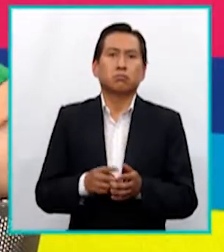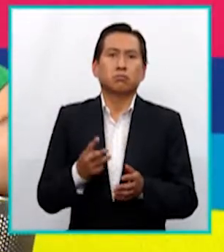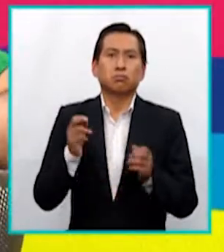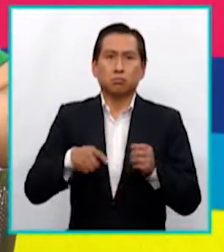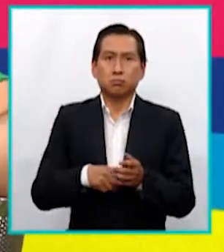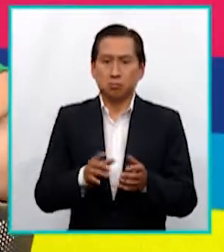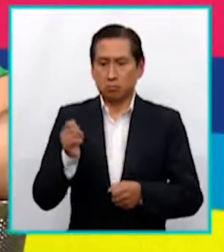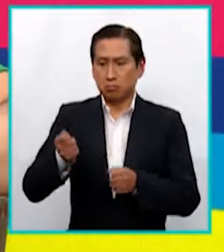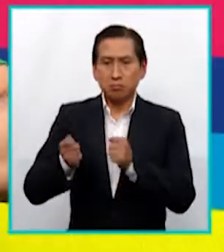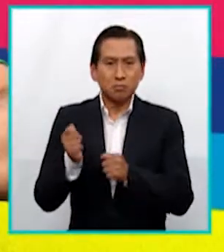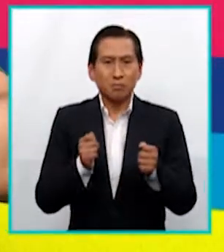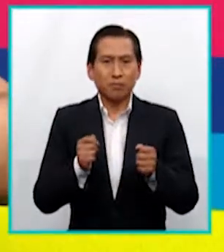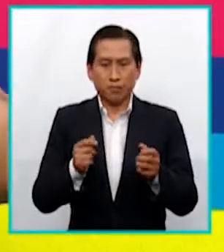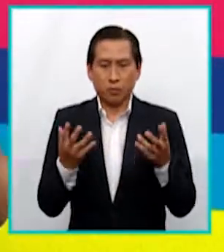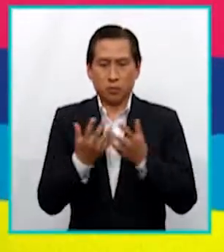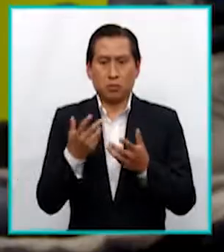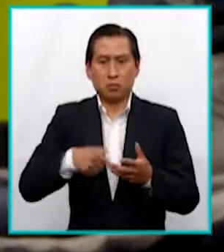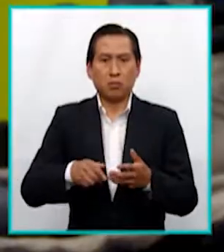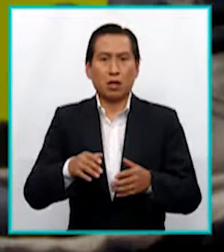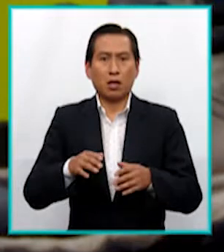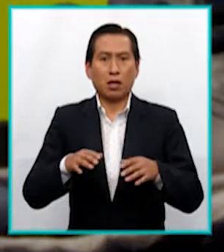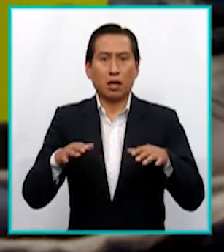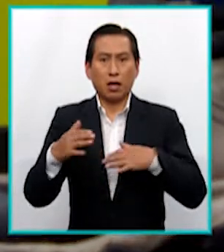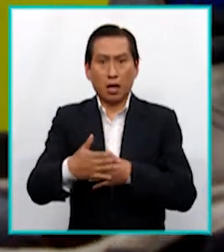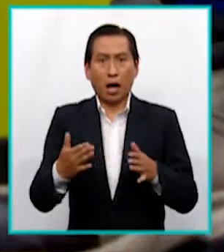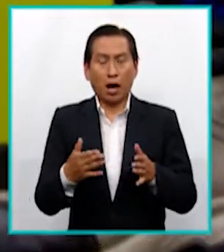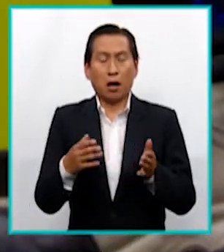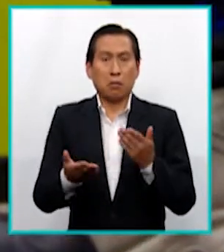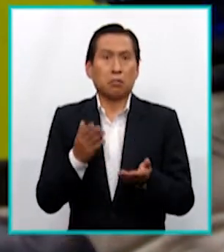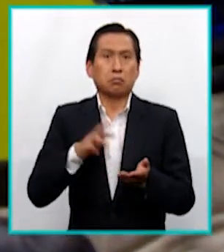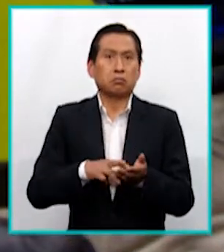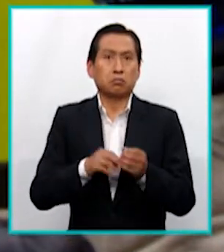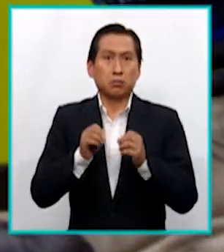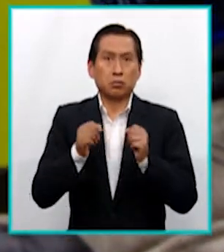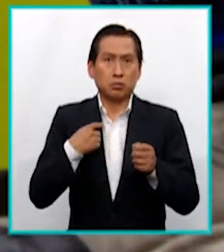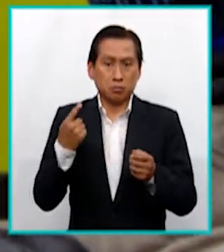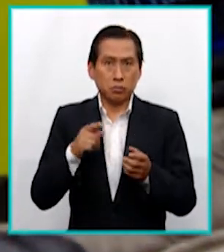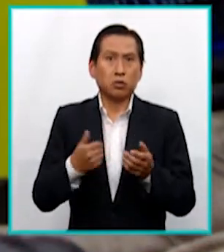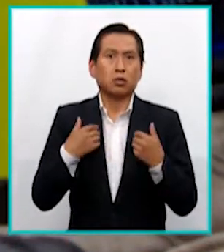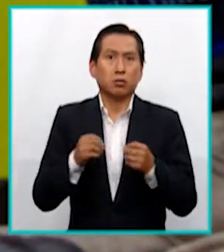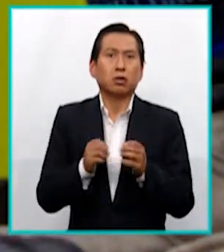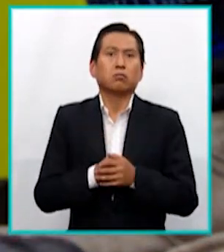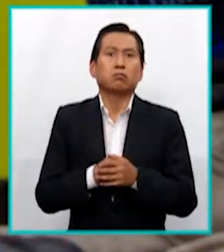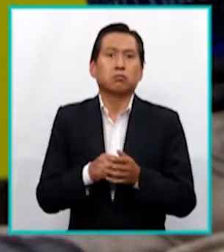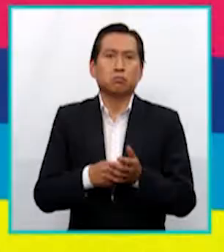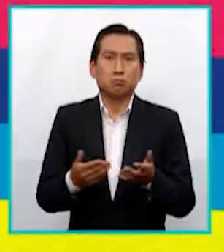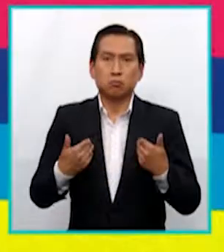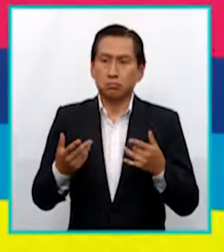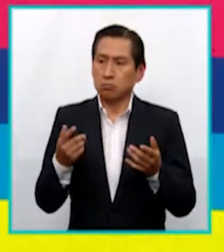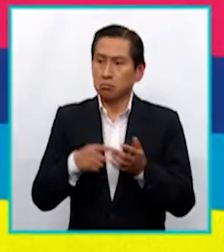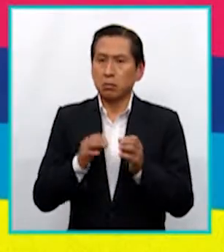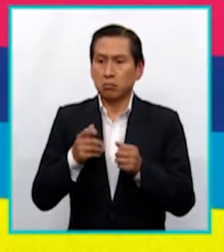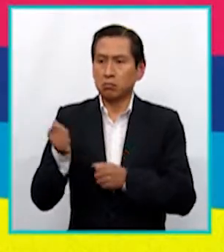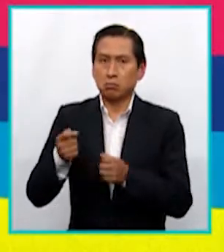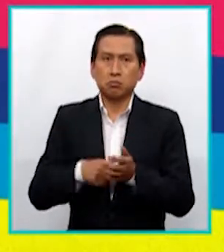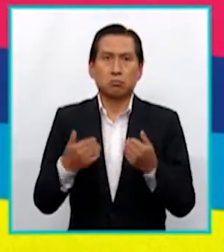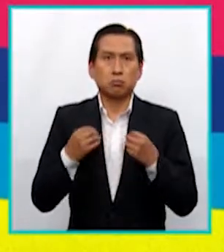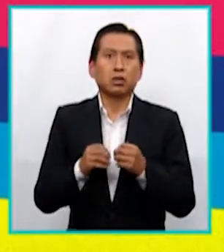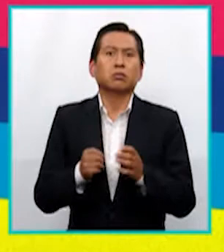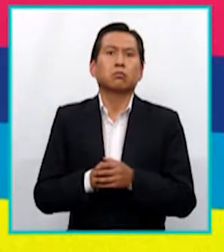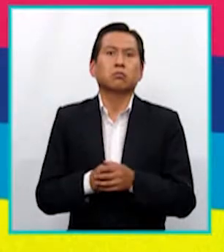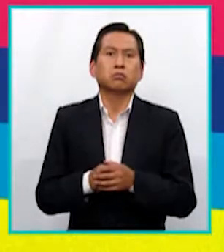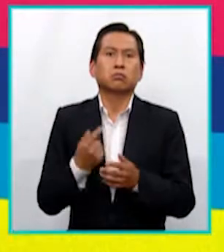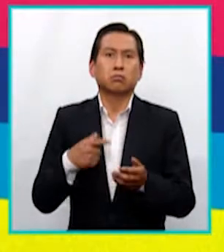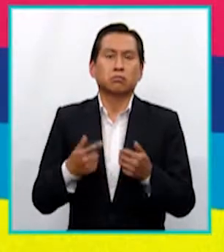una batería, digamos. Entonces, y luego tienes el güiro, que puede ser como el hi-hat, y puedes crear una batería acústica. A ver. De